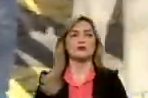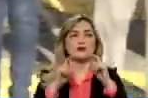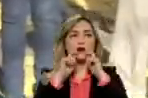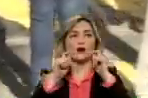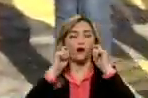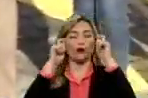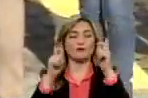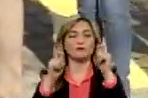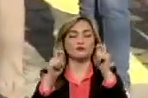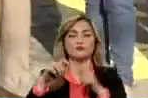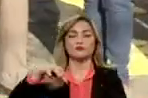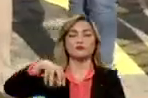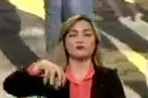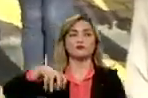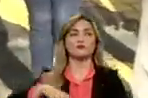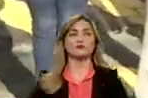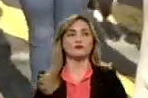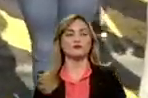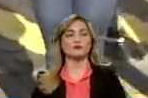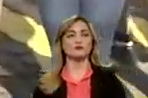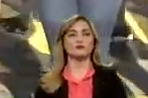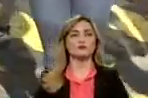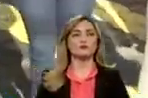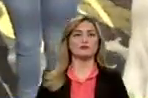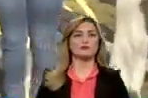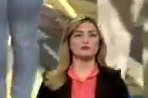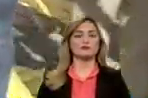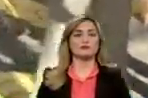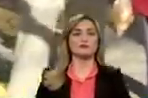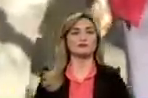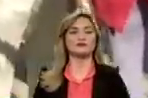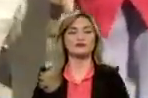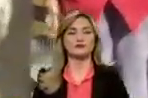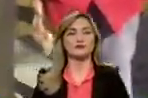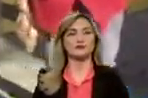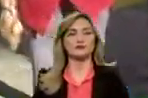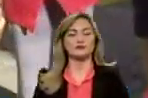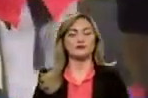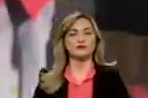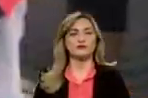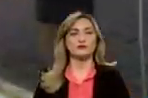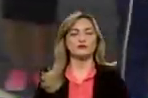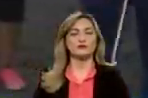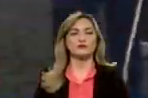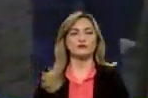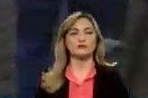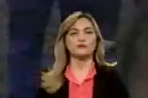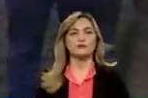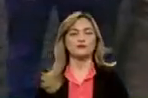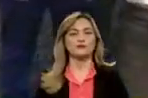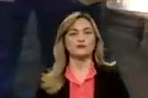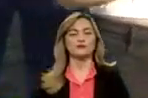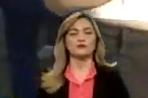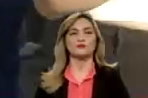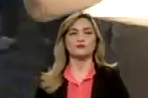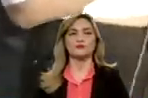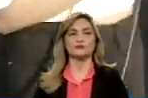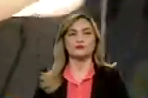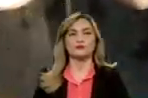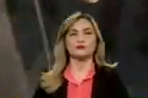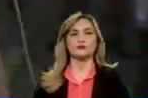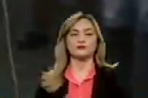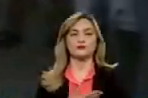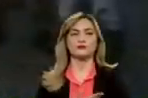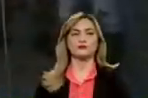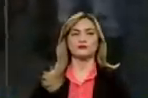agua! ¡Queremos agua! ¡Queremos agua! ¡Queremos agua! Me encuentro ya con el presidente del